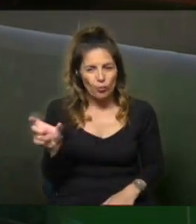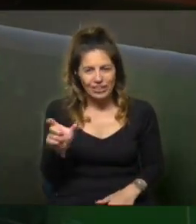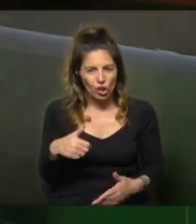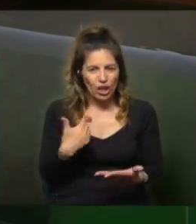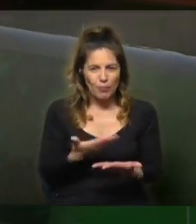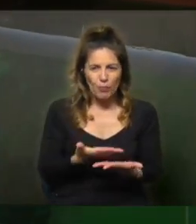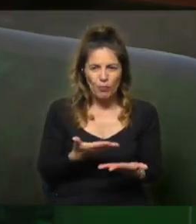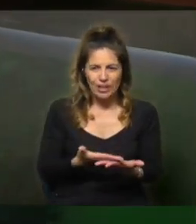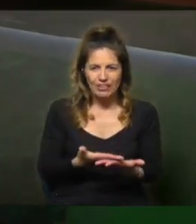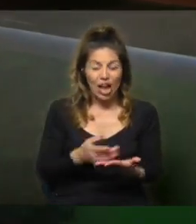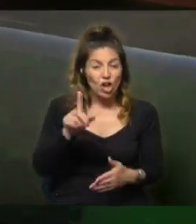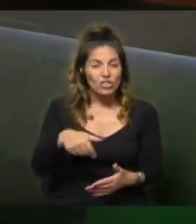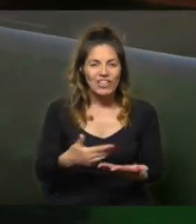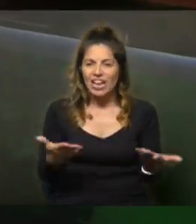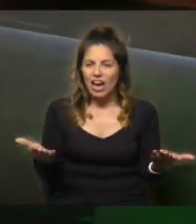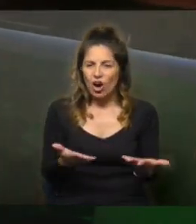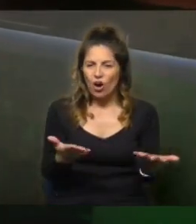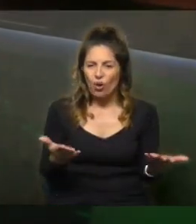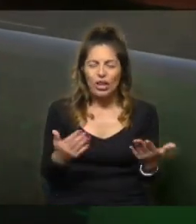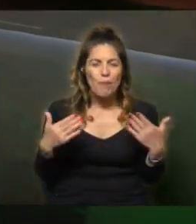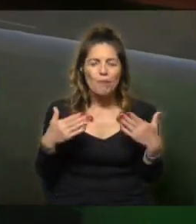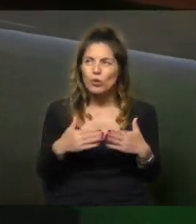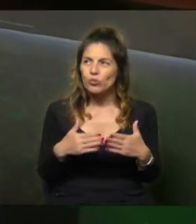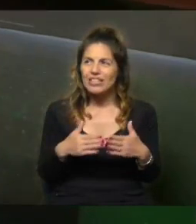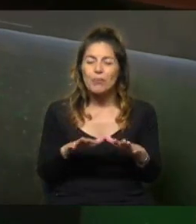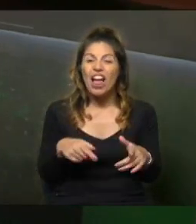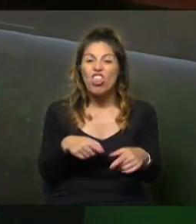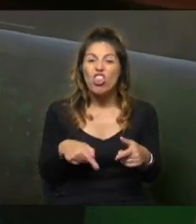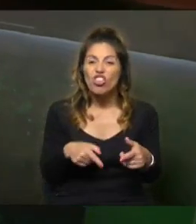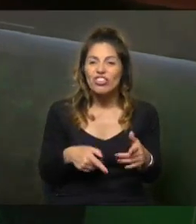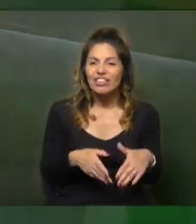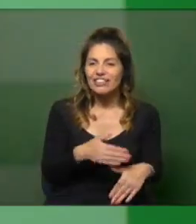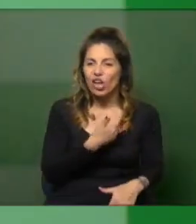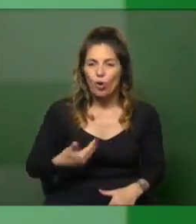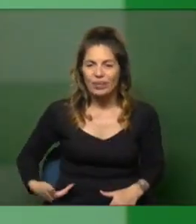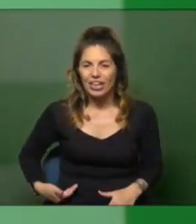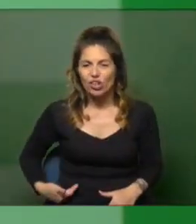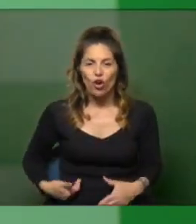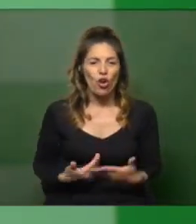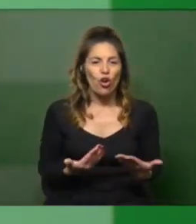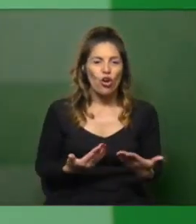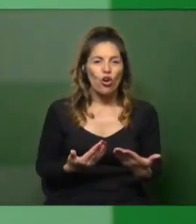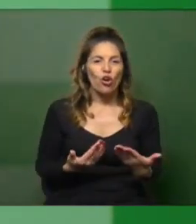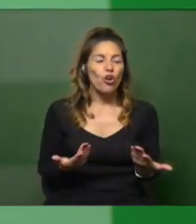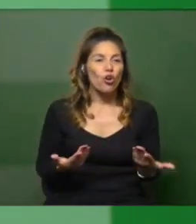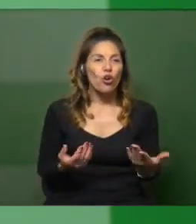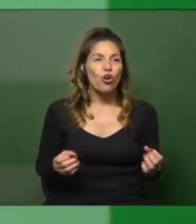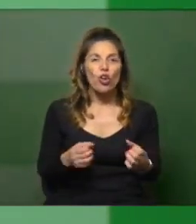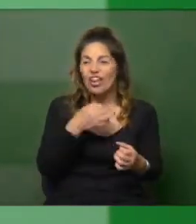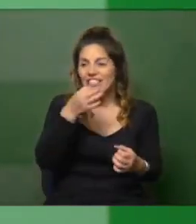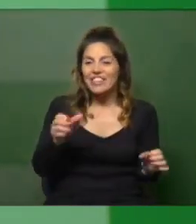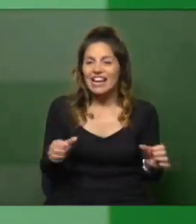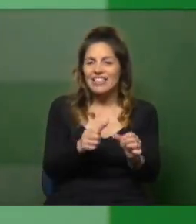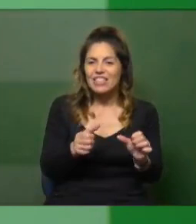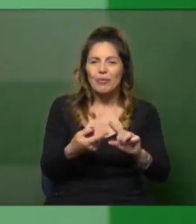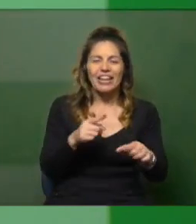propuestas lo que se viene ahora es preguntarse bueno pero para dónde va a ir este gobierno Cómo aterriza esos titulares que decía que tenían más